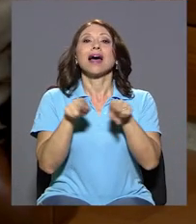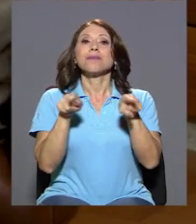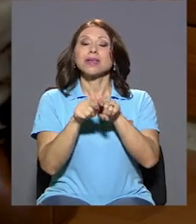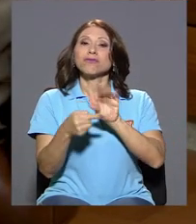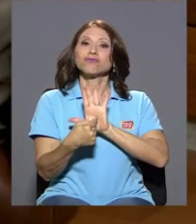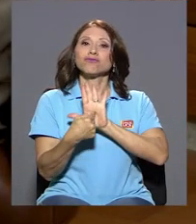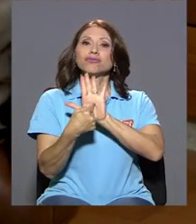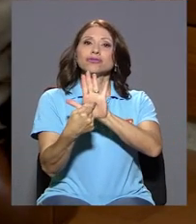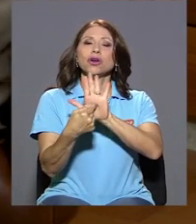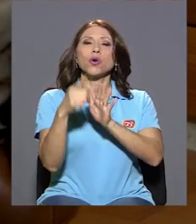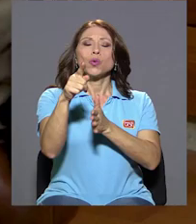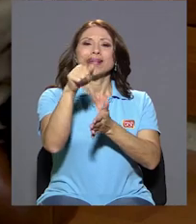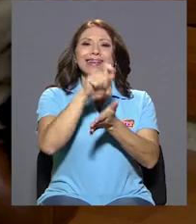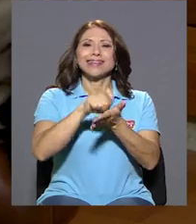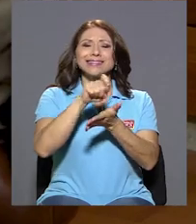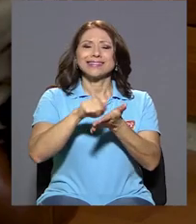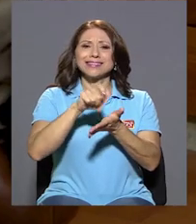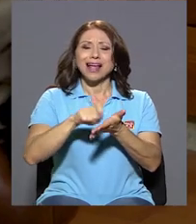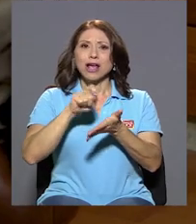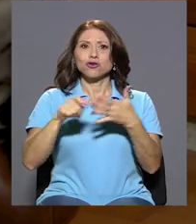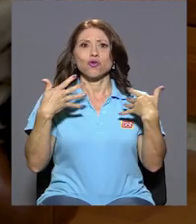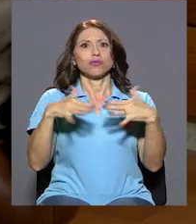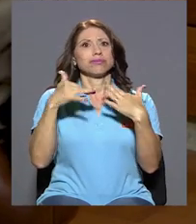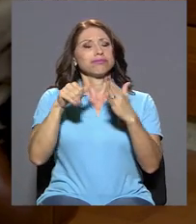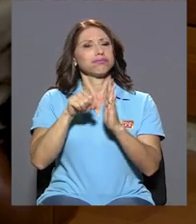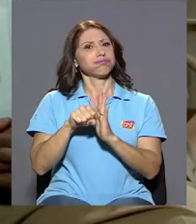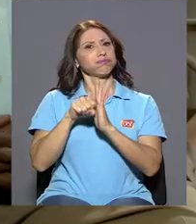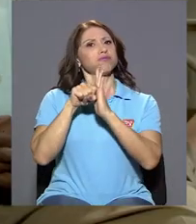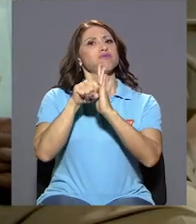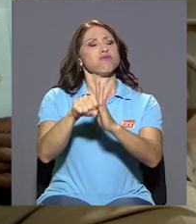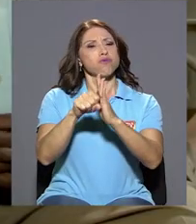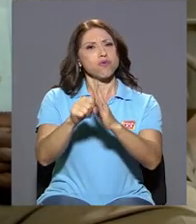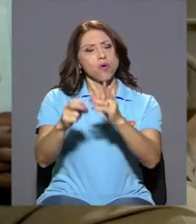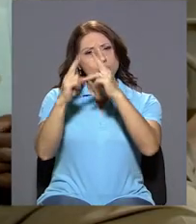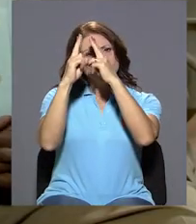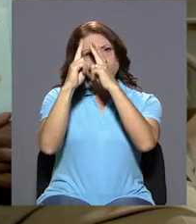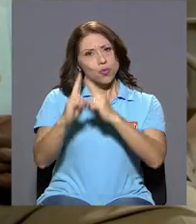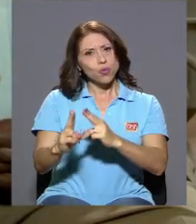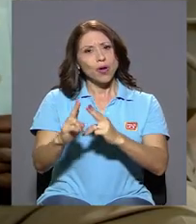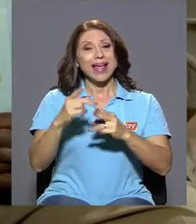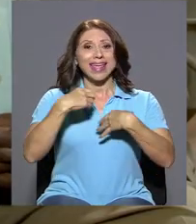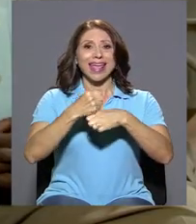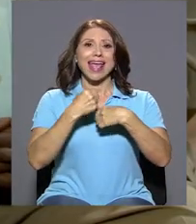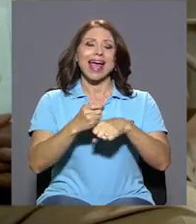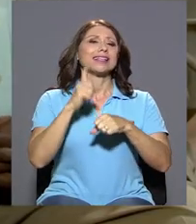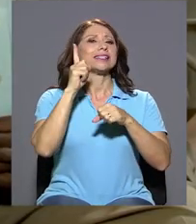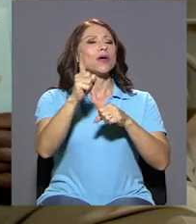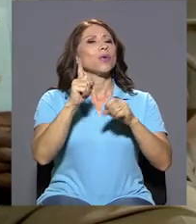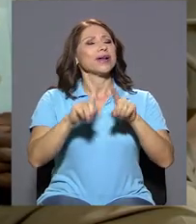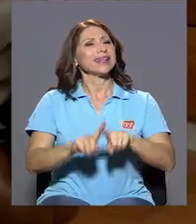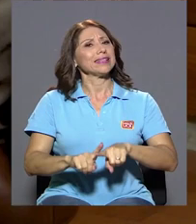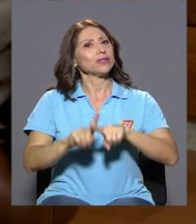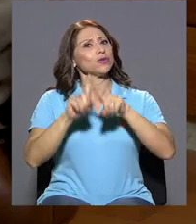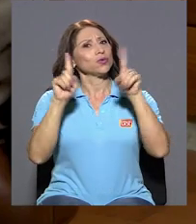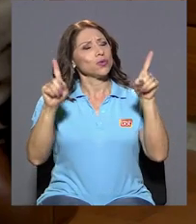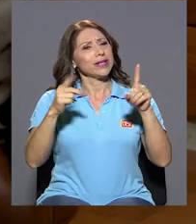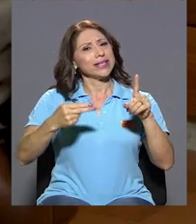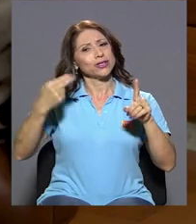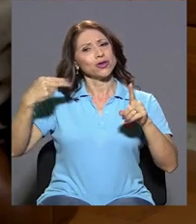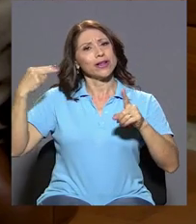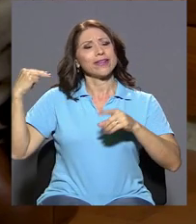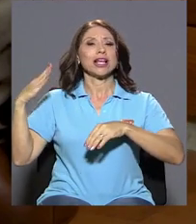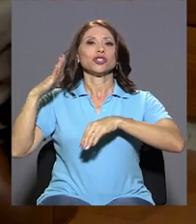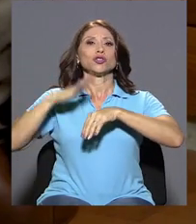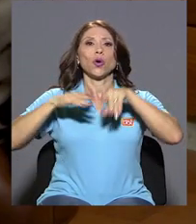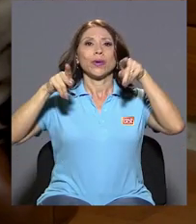un ensayo emblemático que marca un hito historiográfico sobre el negro